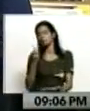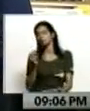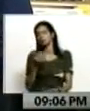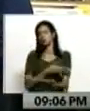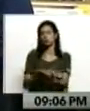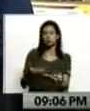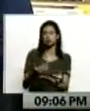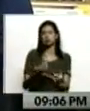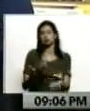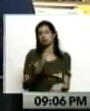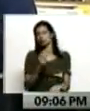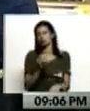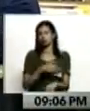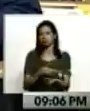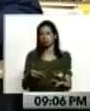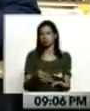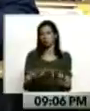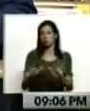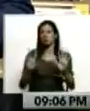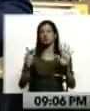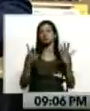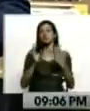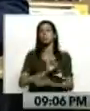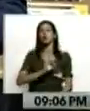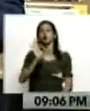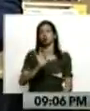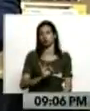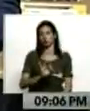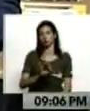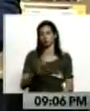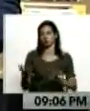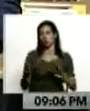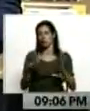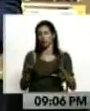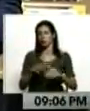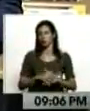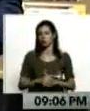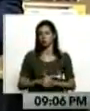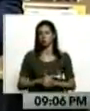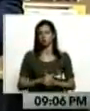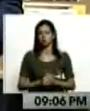Cuánto es eso alrededor del 17